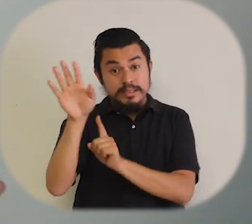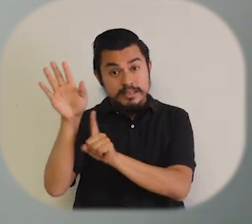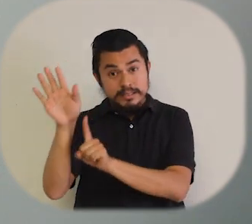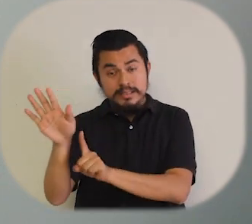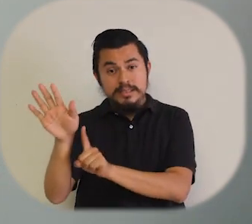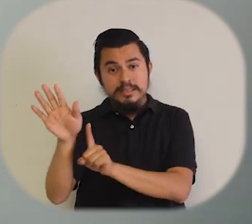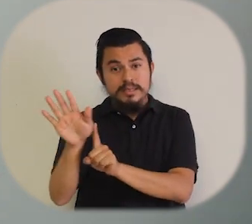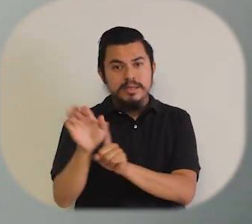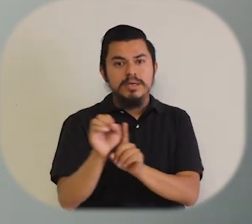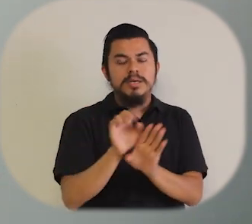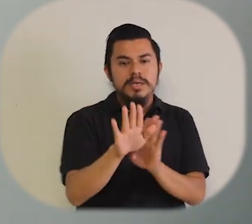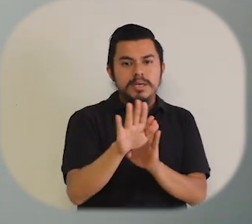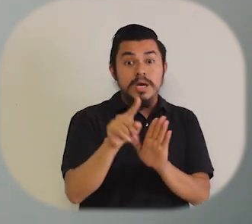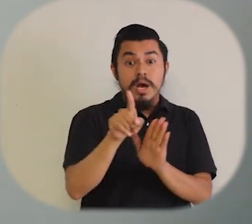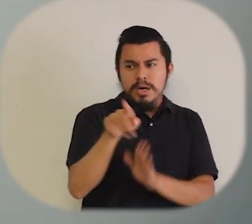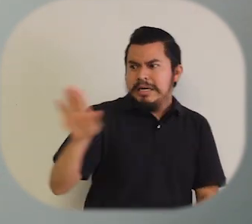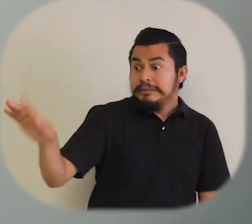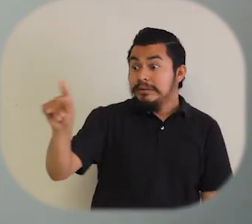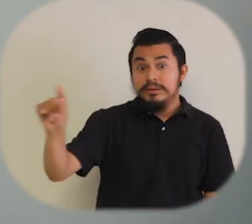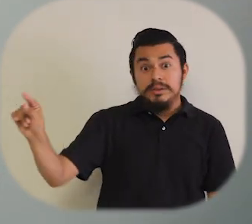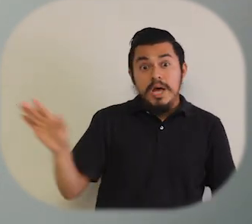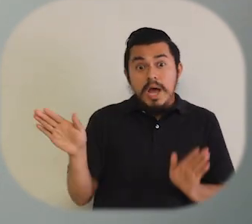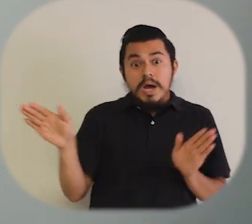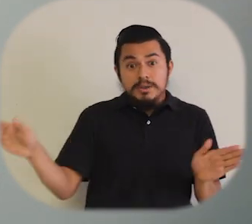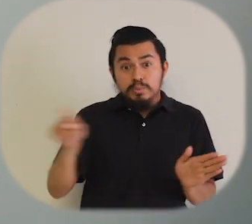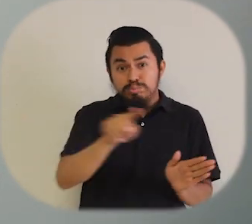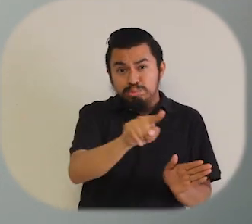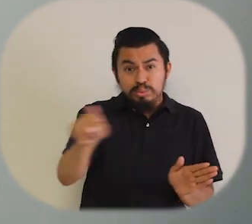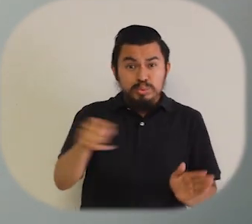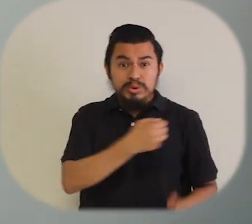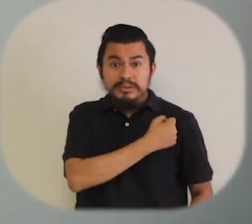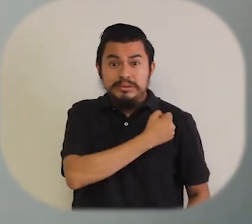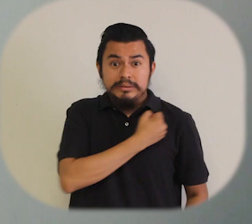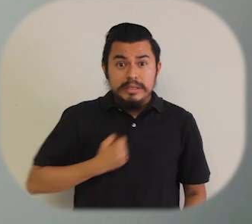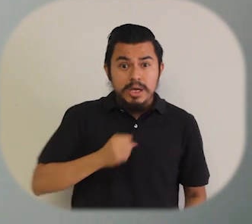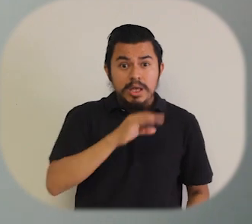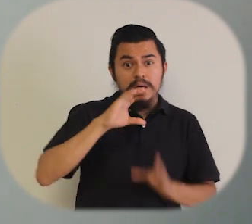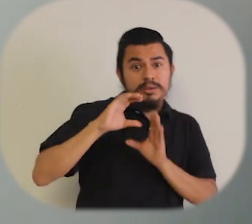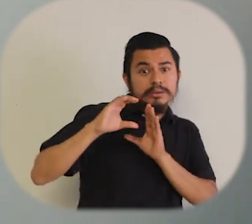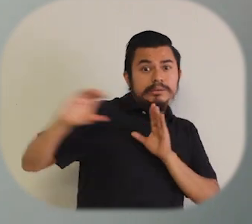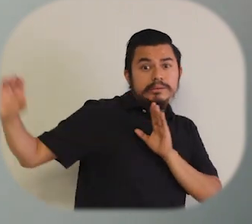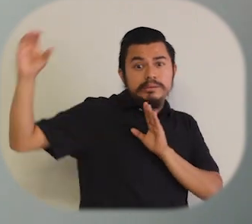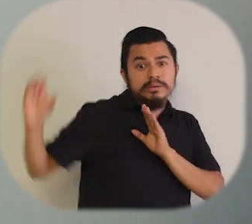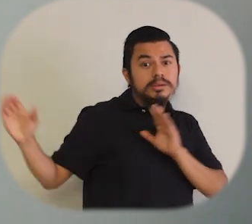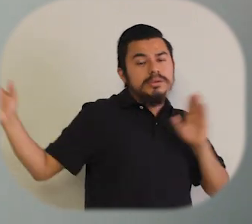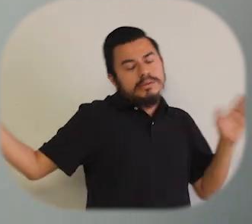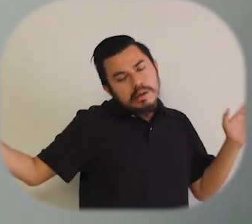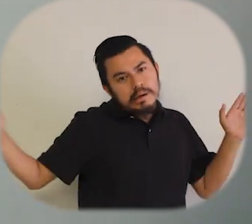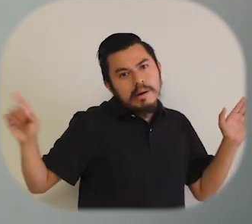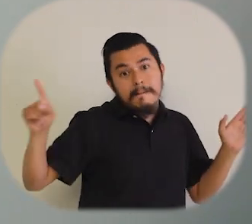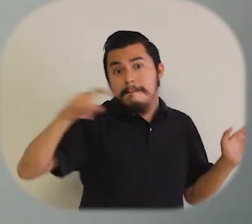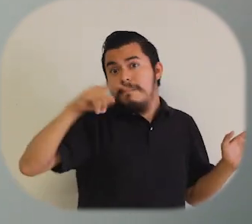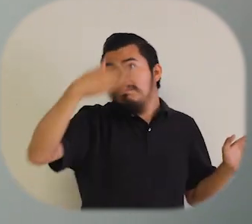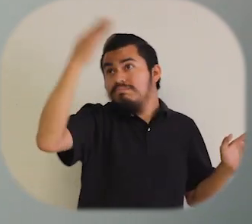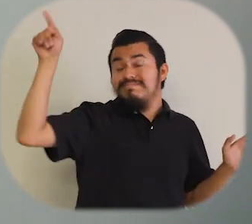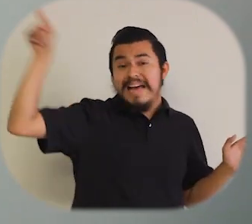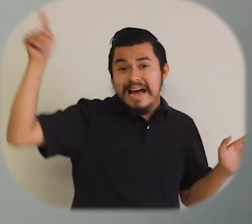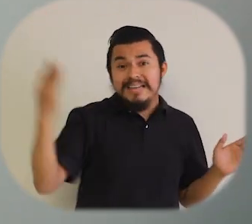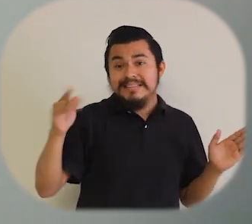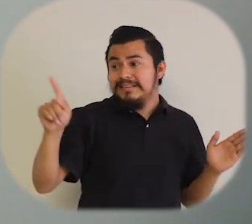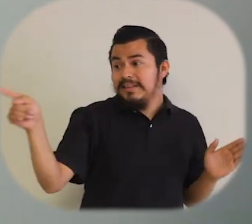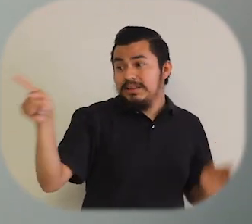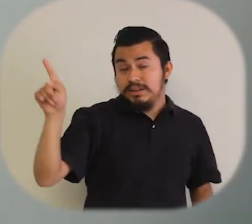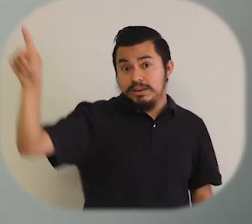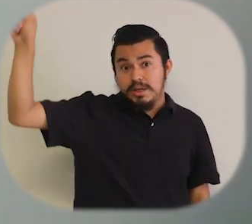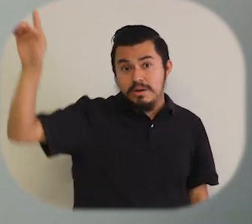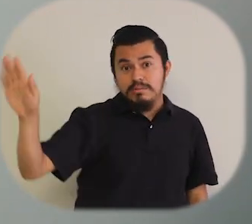le ha hecho, nuestro Padre le ha hecho Señor y Cristo. Es lo que dice. En especial, este Jesús que vosotros crucificasteis, Dios